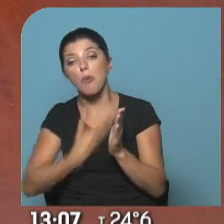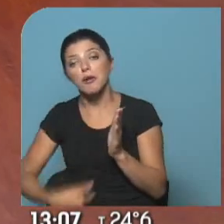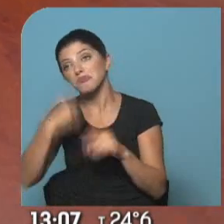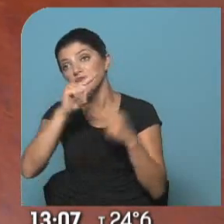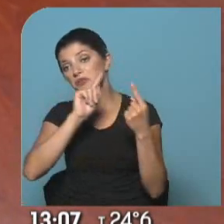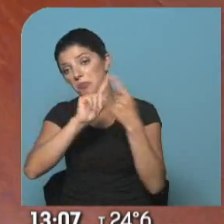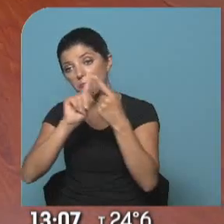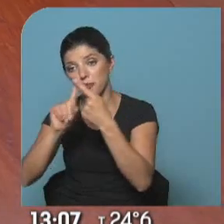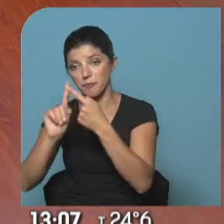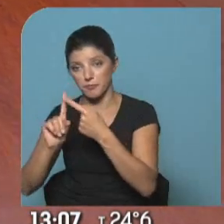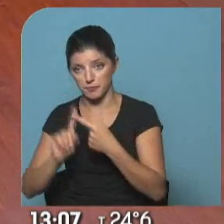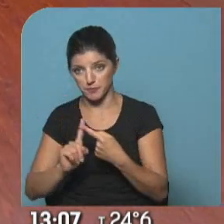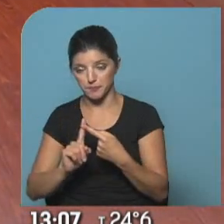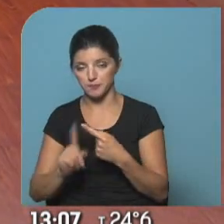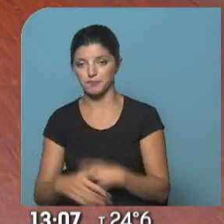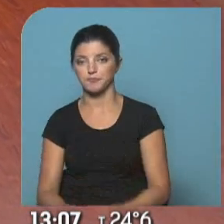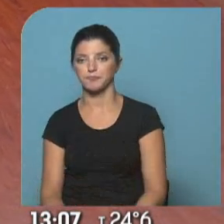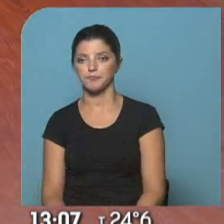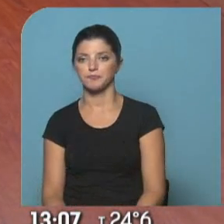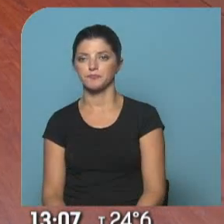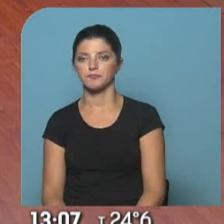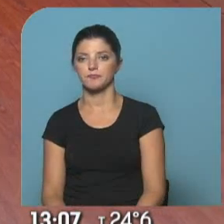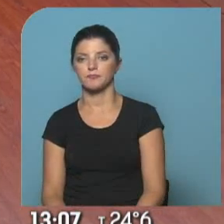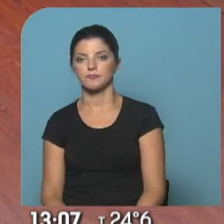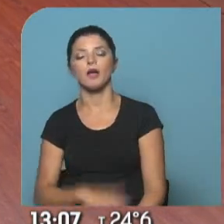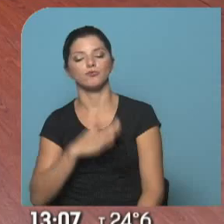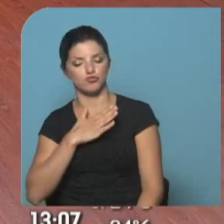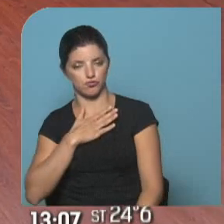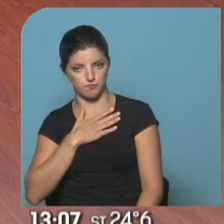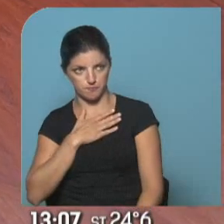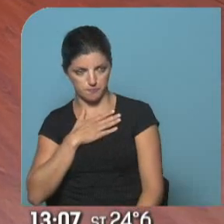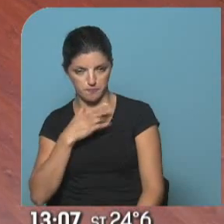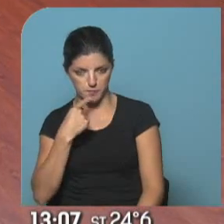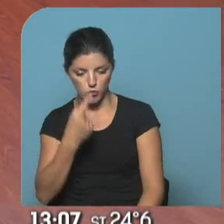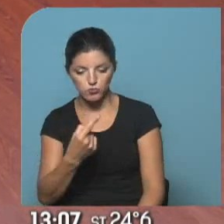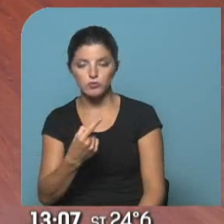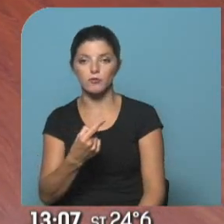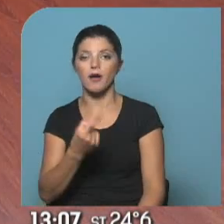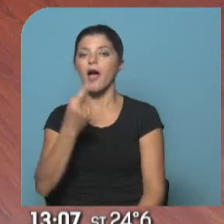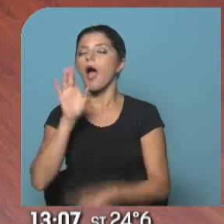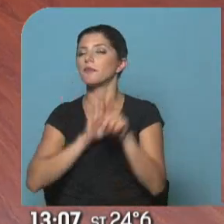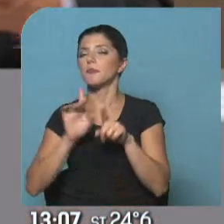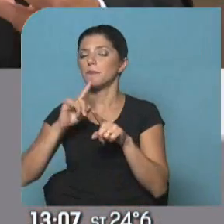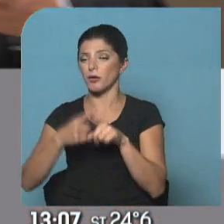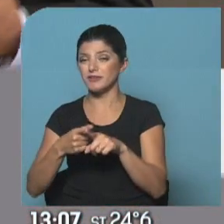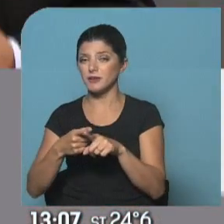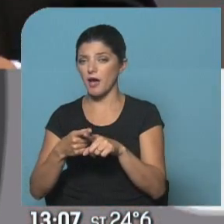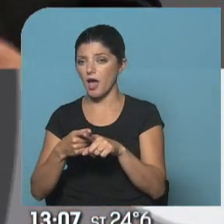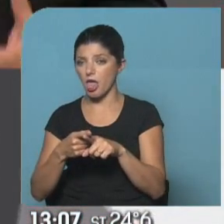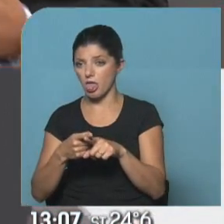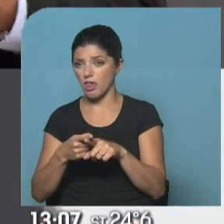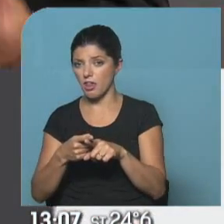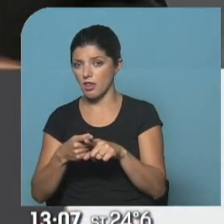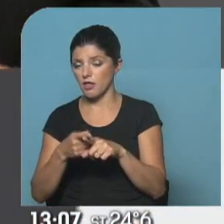relación. Con respecto a esto quería preguntarte, ¿hubo en algún momento políticas de defensa compartida de los países